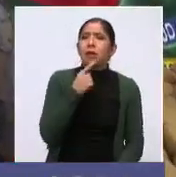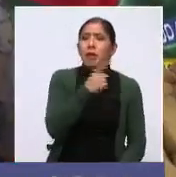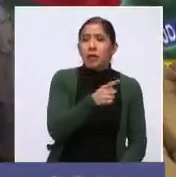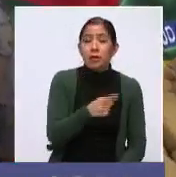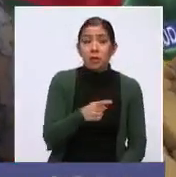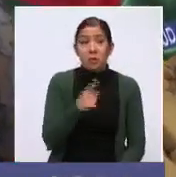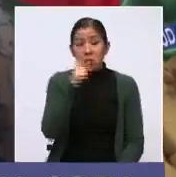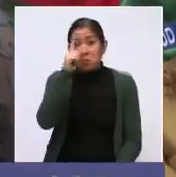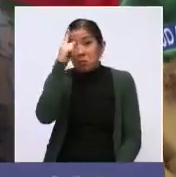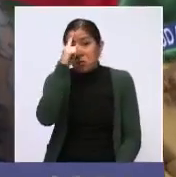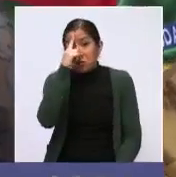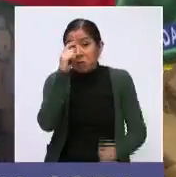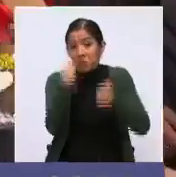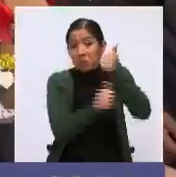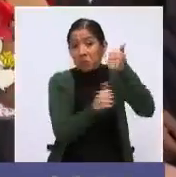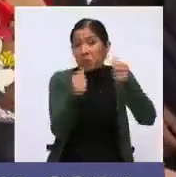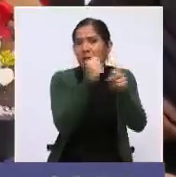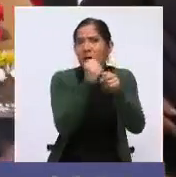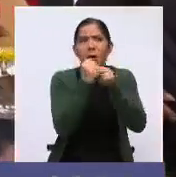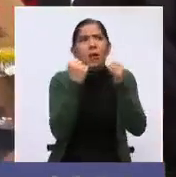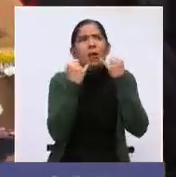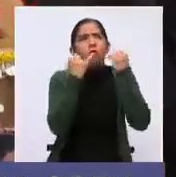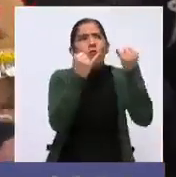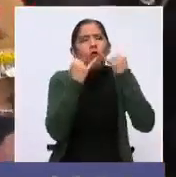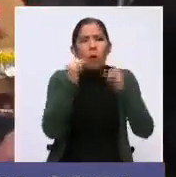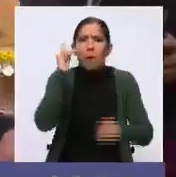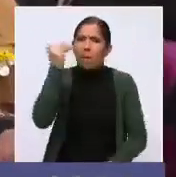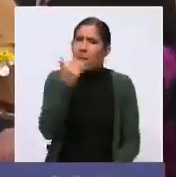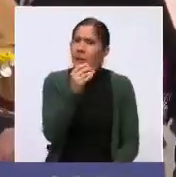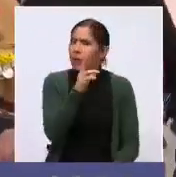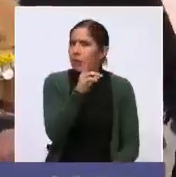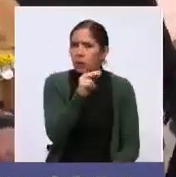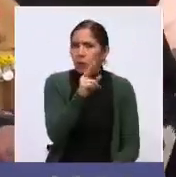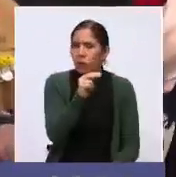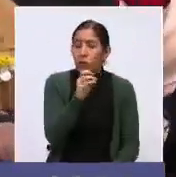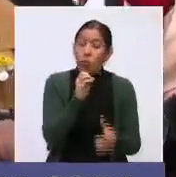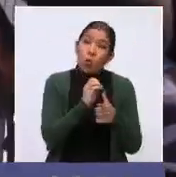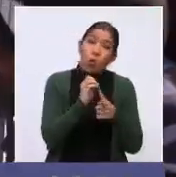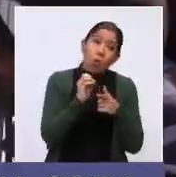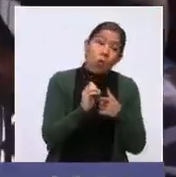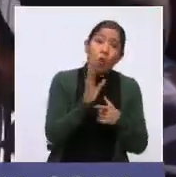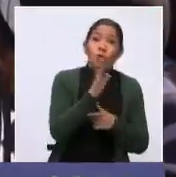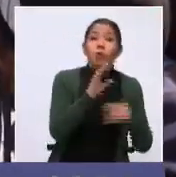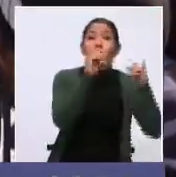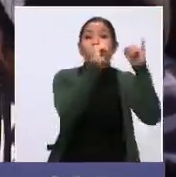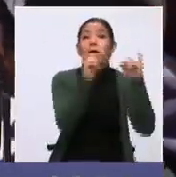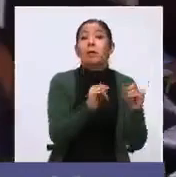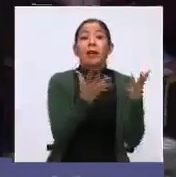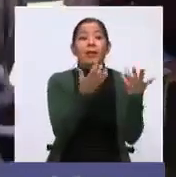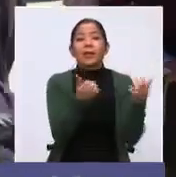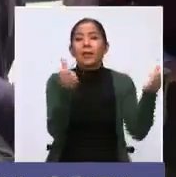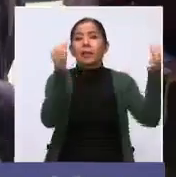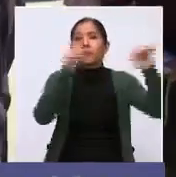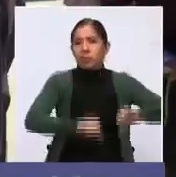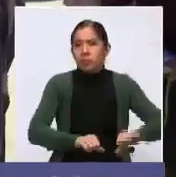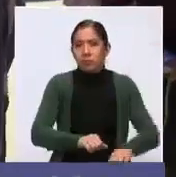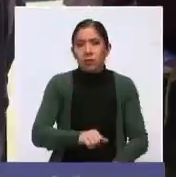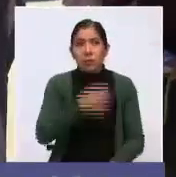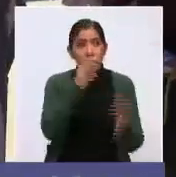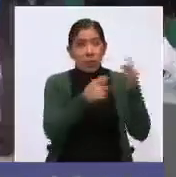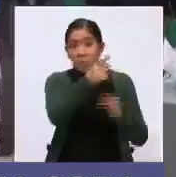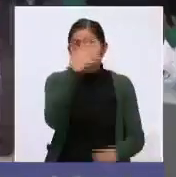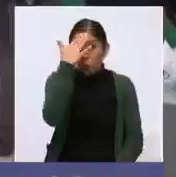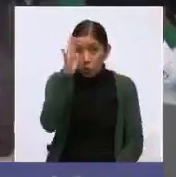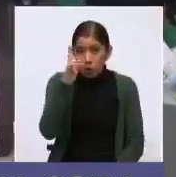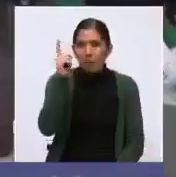informan, yo creo, o ellos están queriendo hacerle quedar mal. Tiene que cuidarse si no sabe ella. Y si sabe,